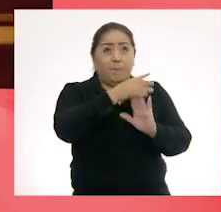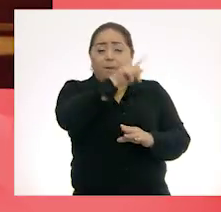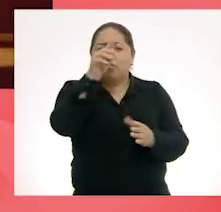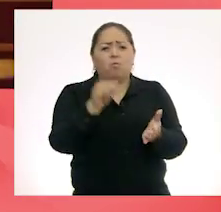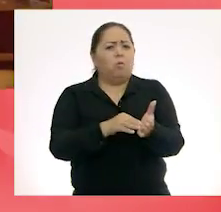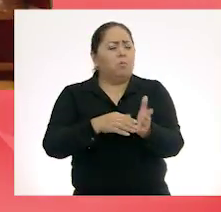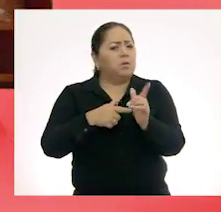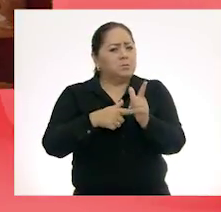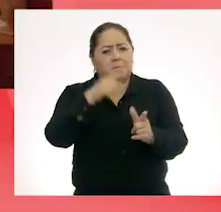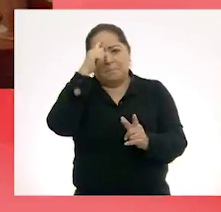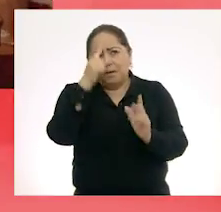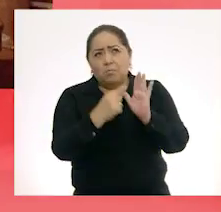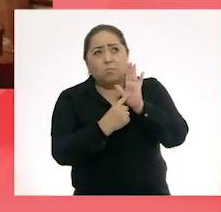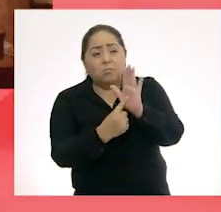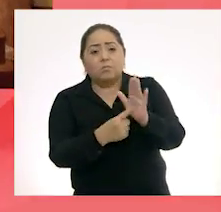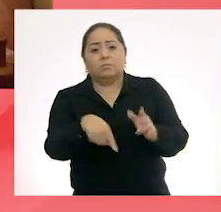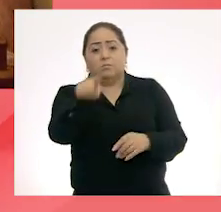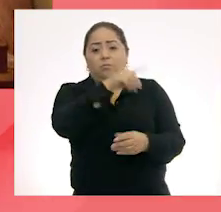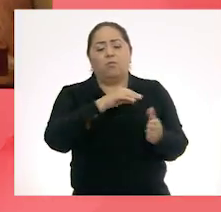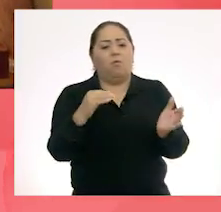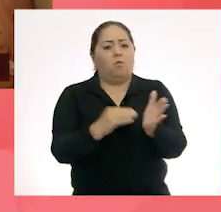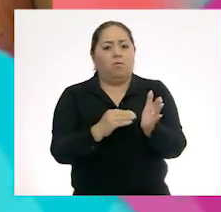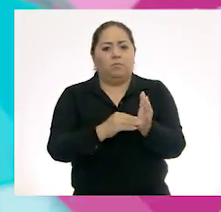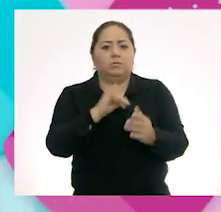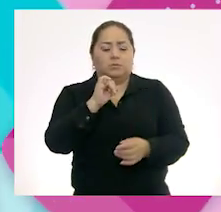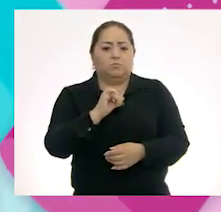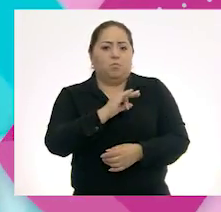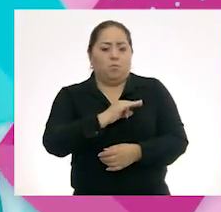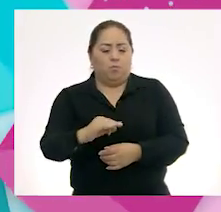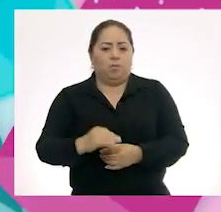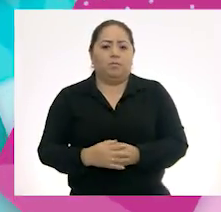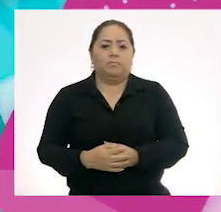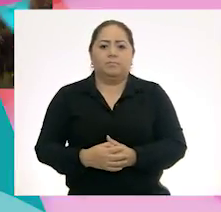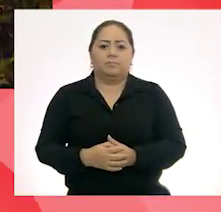pie para mostrarnos que las utopías son posibles.